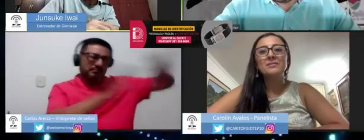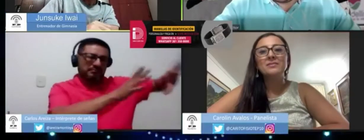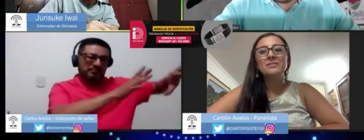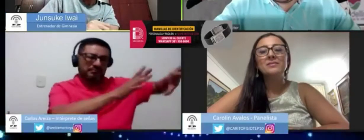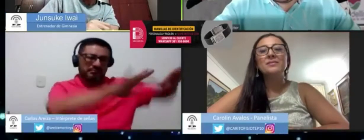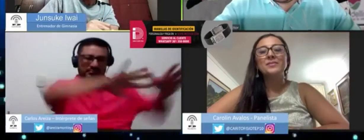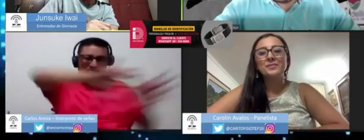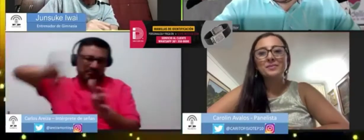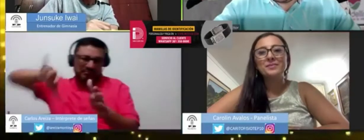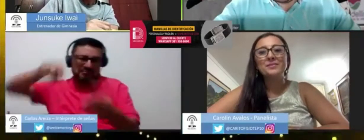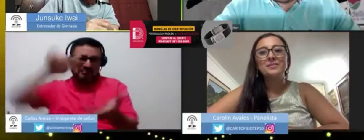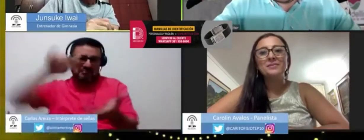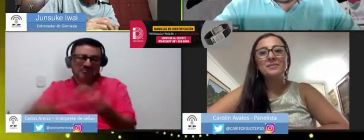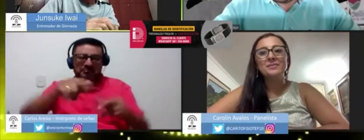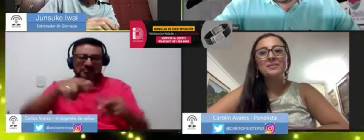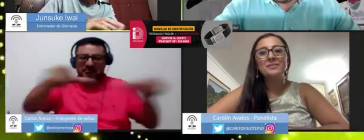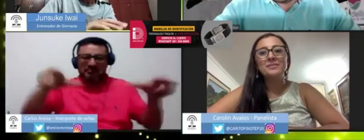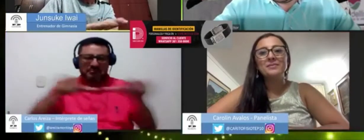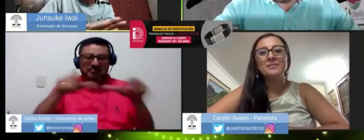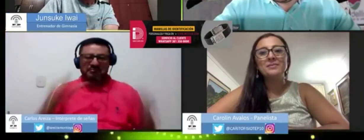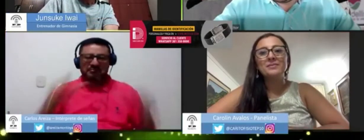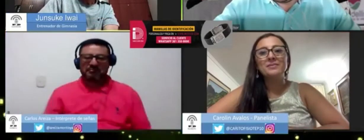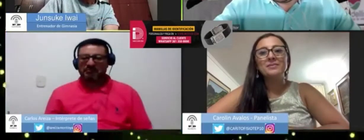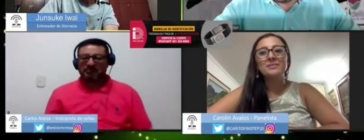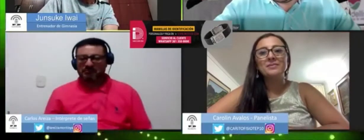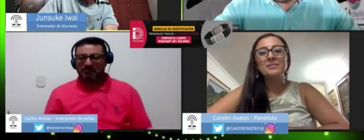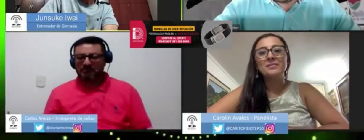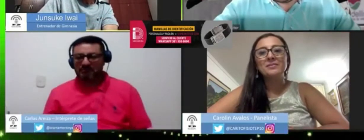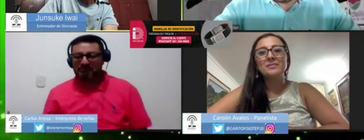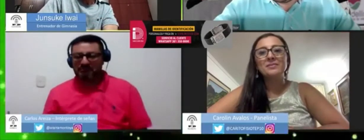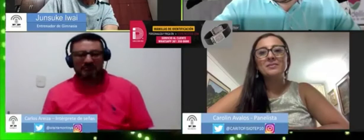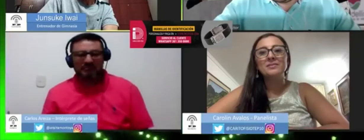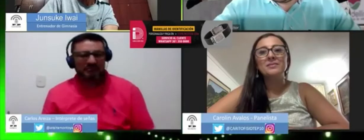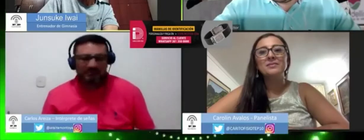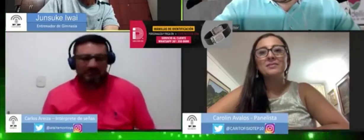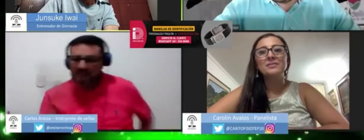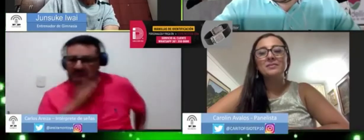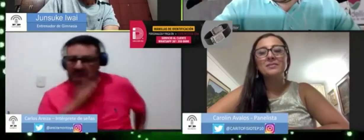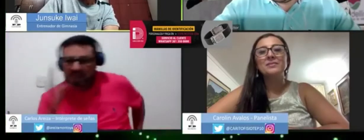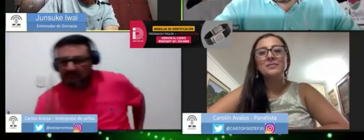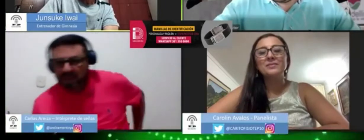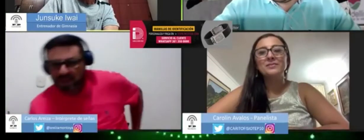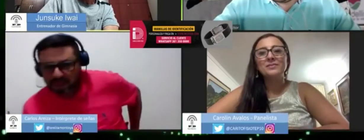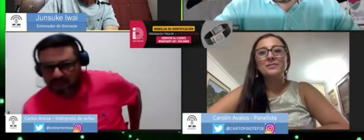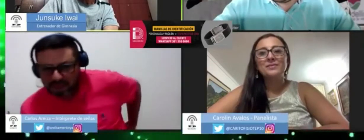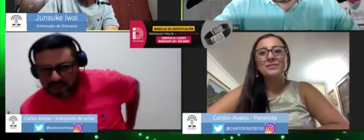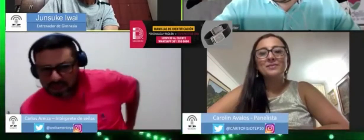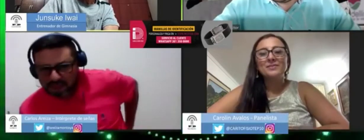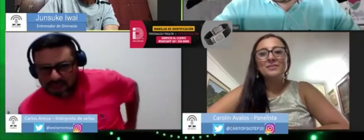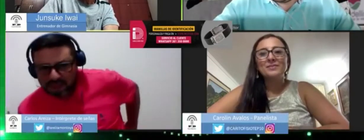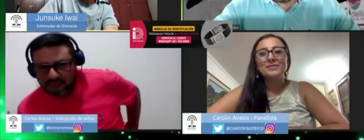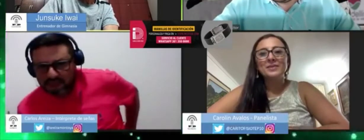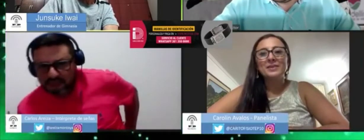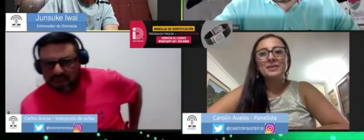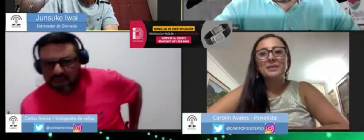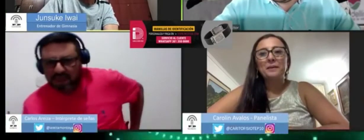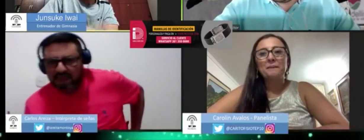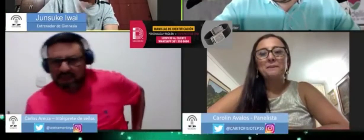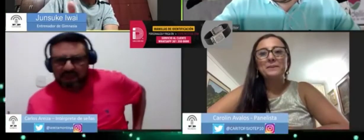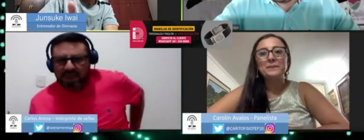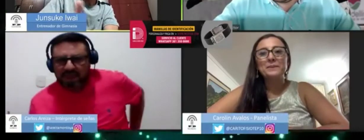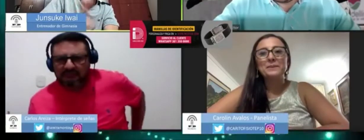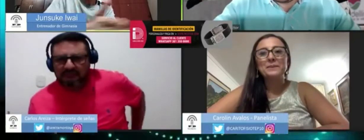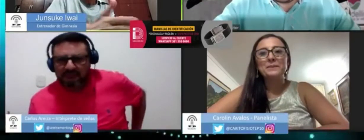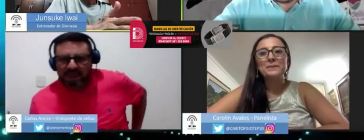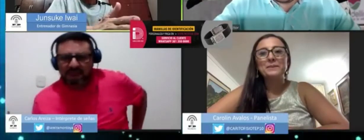competencia. Y así casi no hay ninguna parte del mundo. Así que eso orgullosamente yo puedo